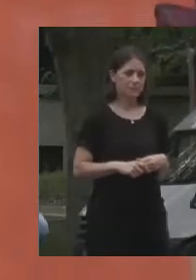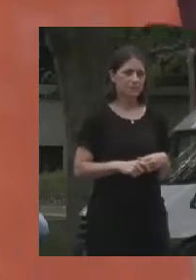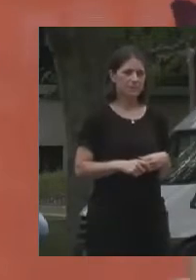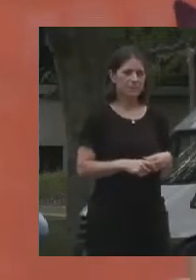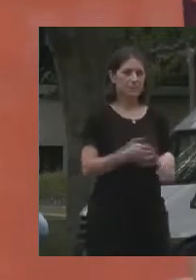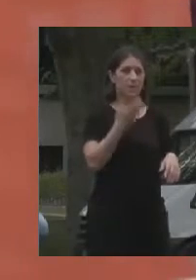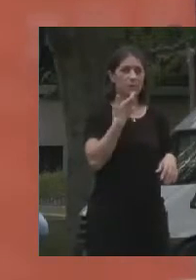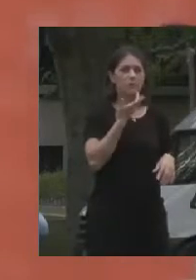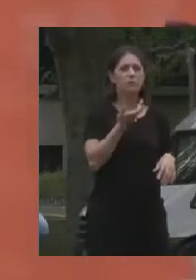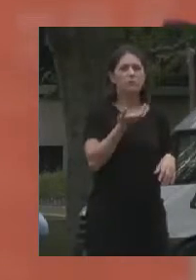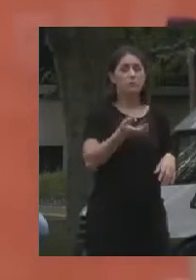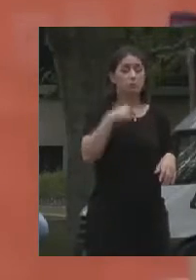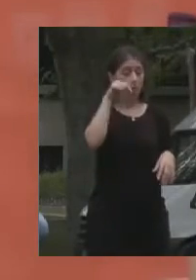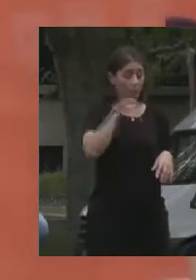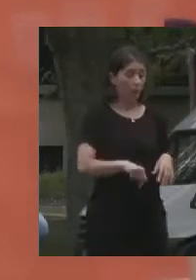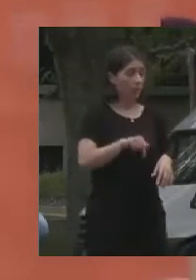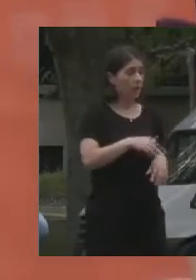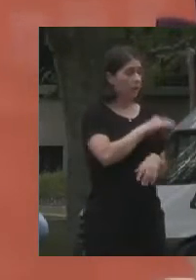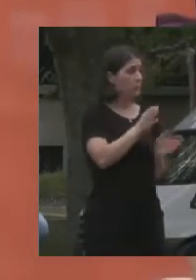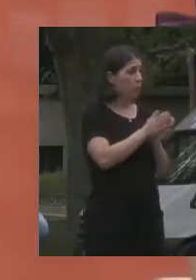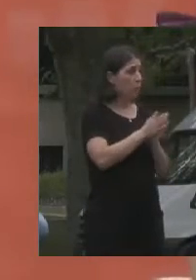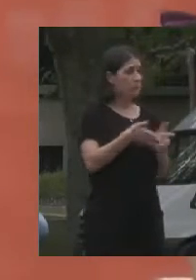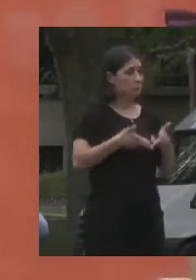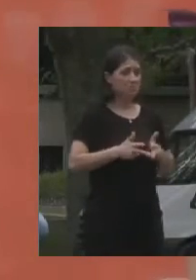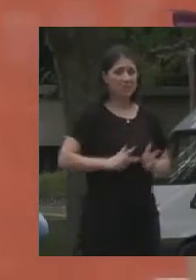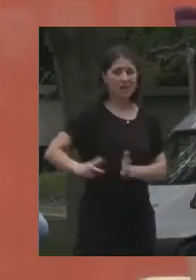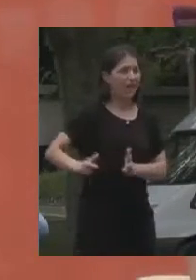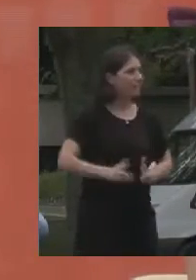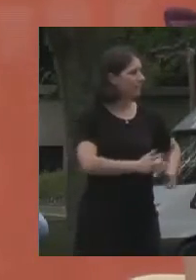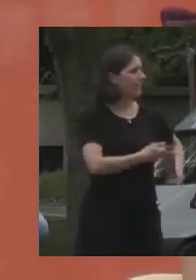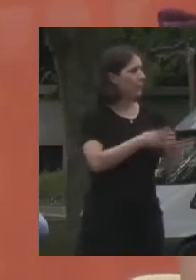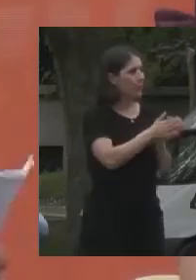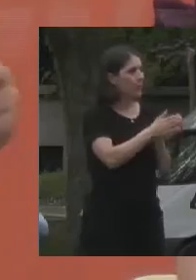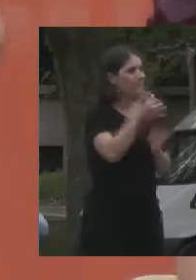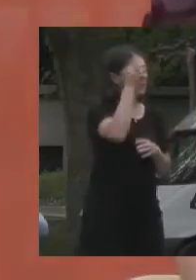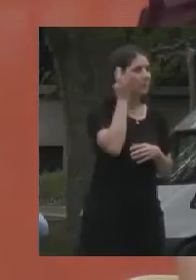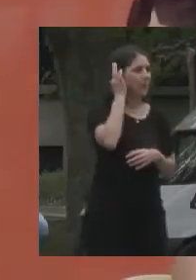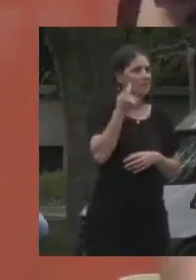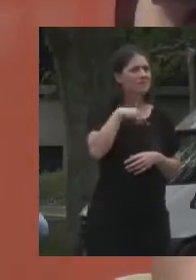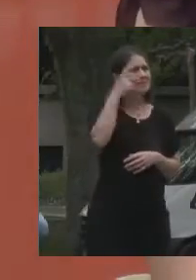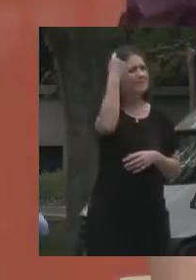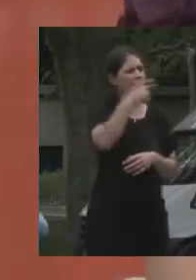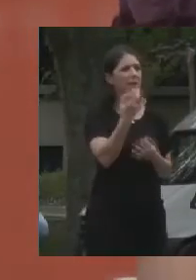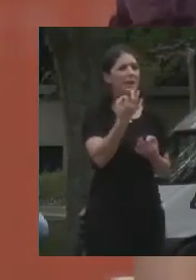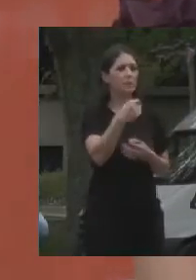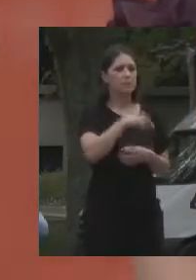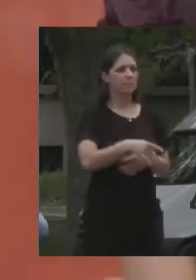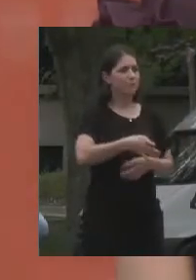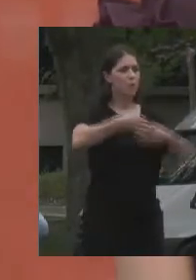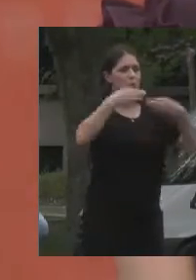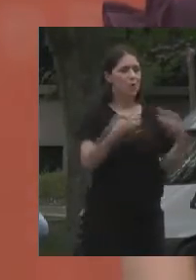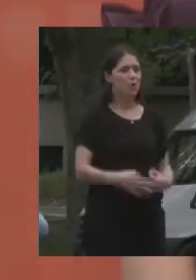Cando unha está sentada nun lugar como este con estes compañeiros e estas compañeiras, sabe que está no lugar